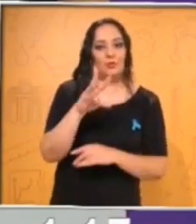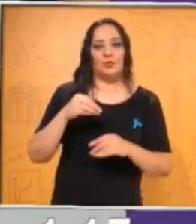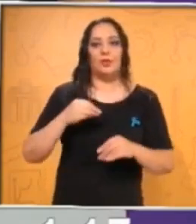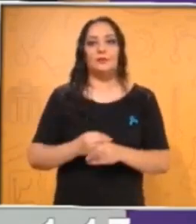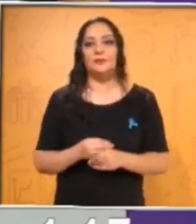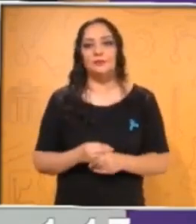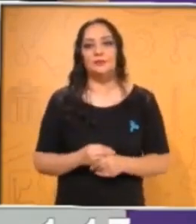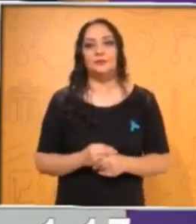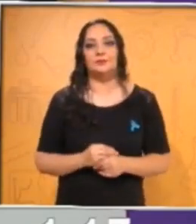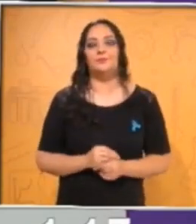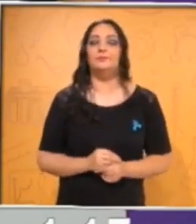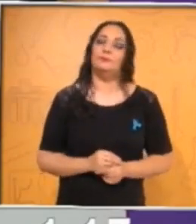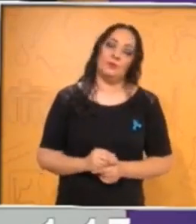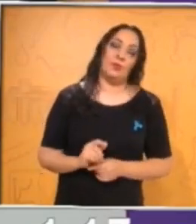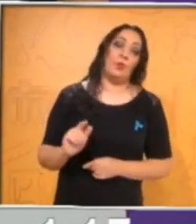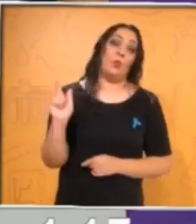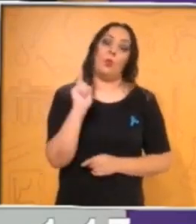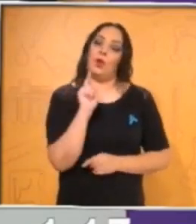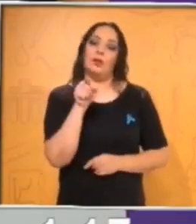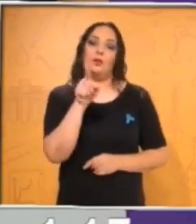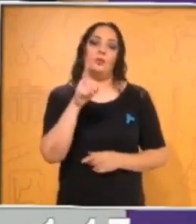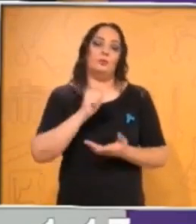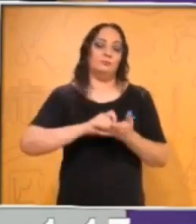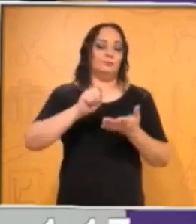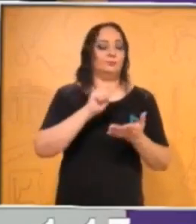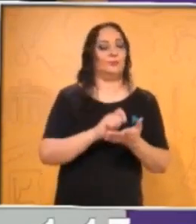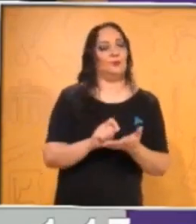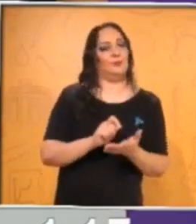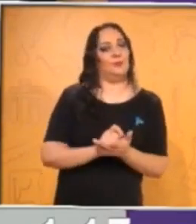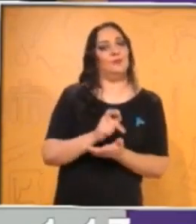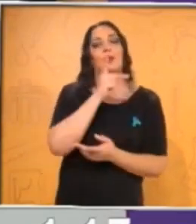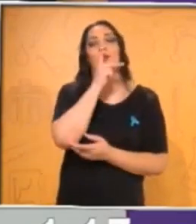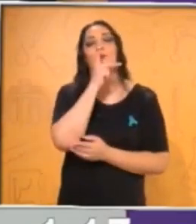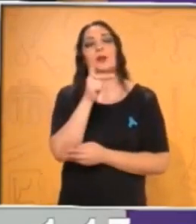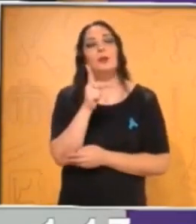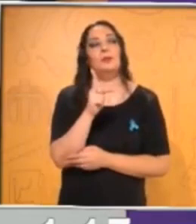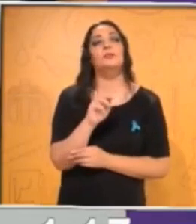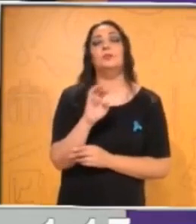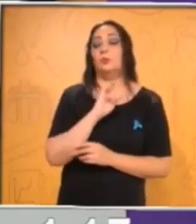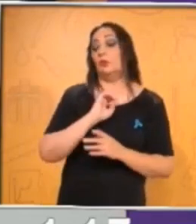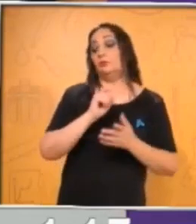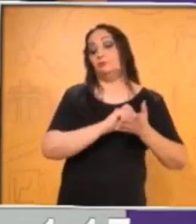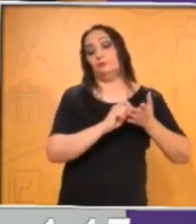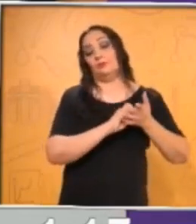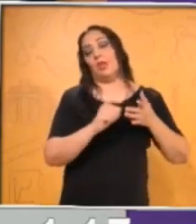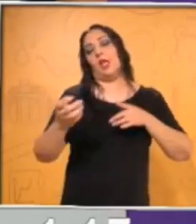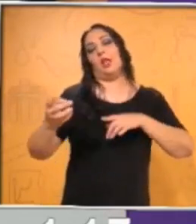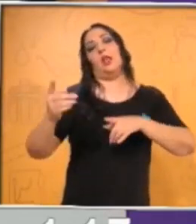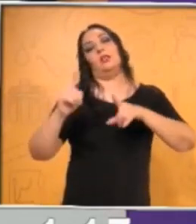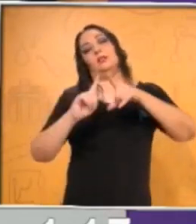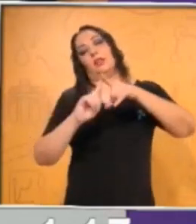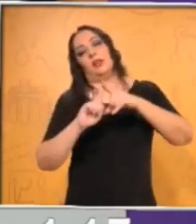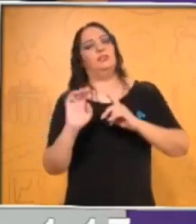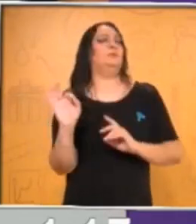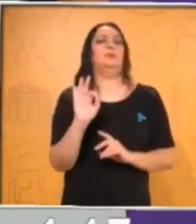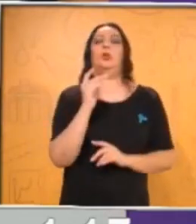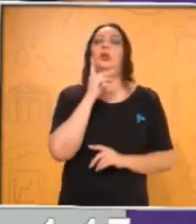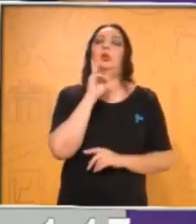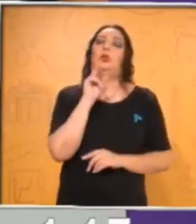León. Lo que sí es que espero hayas apuntado los conceptos hoy y pues hayas alcanzado a apuntar los ejercicios. Si no, no pasa